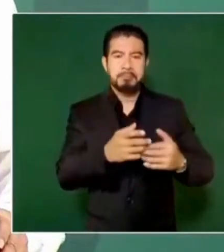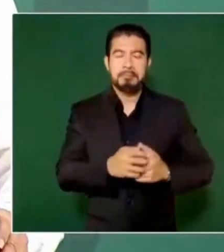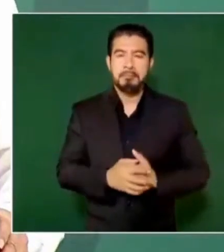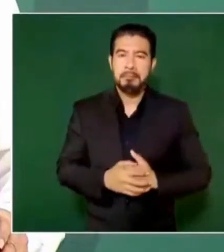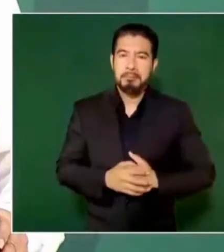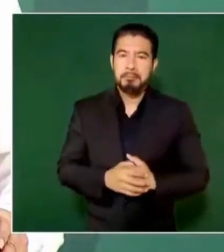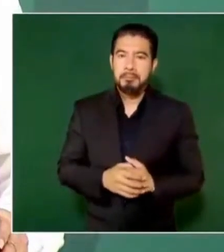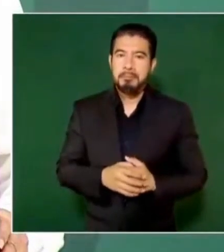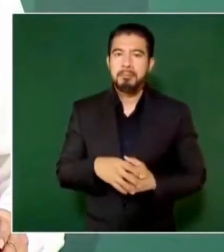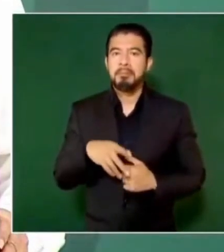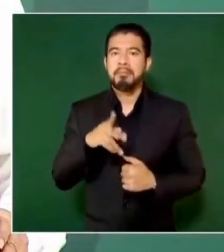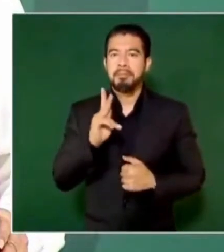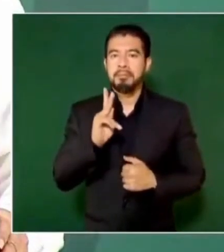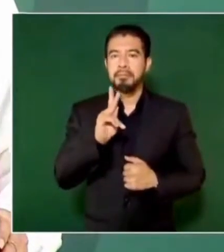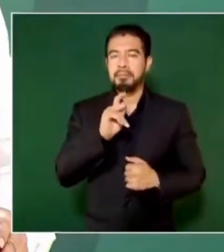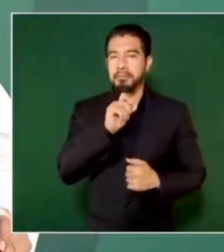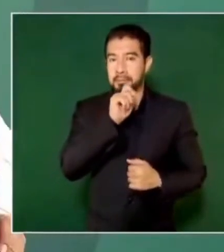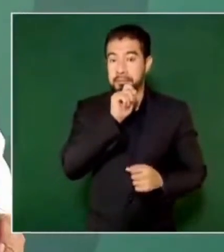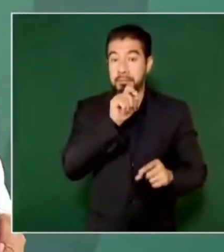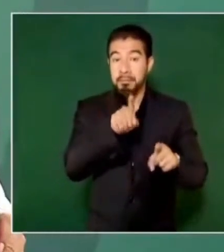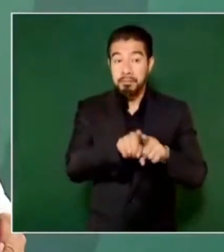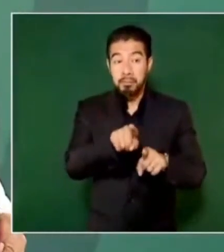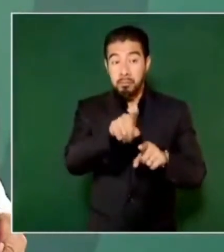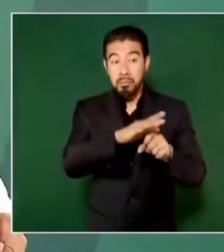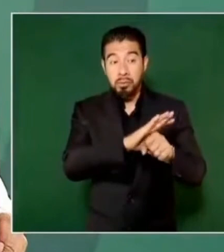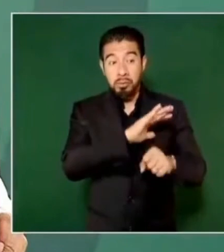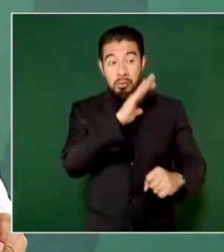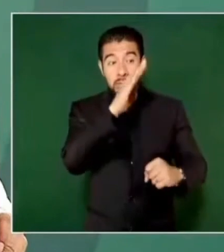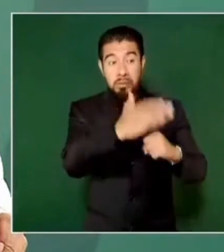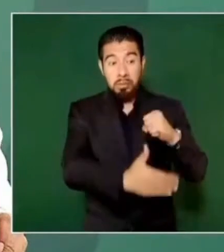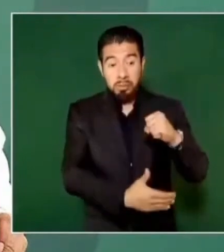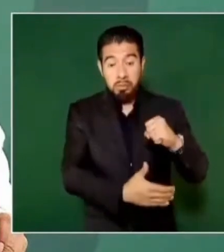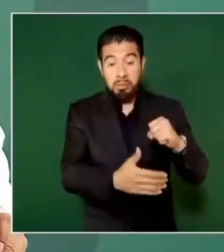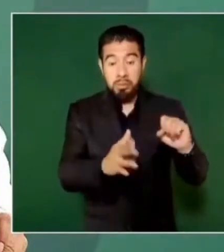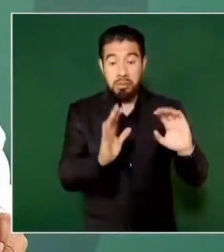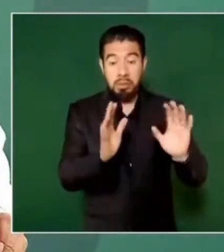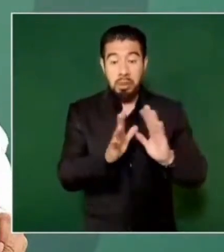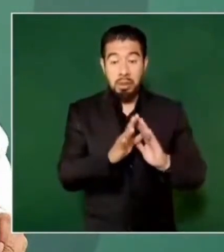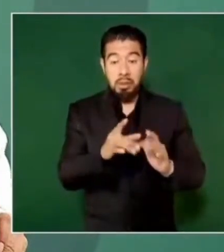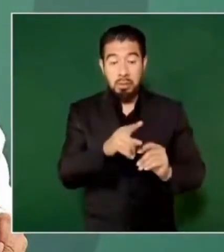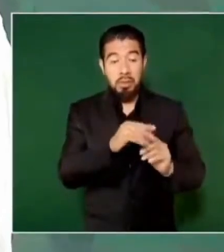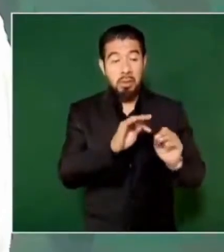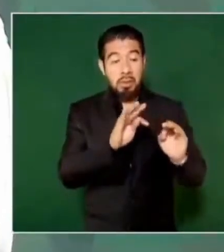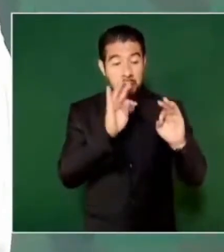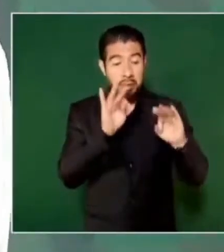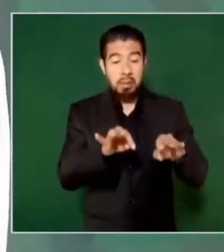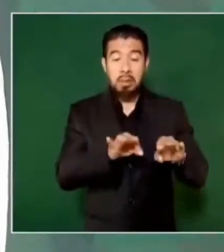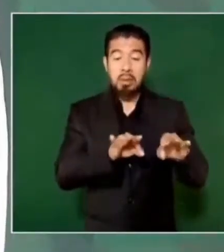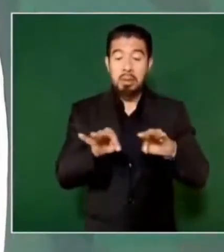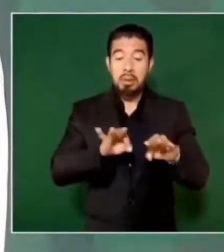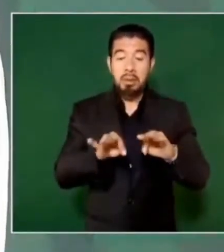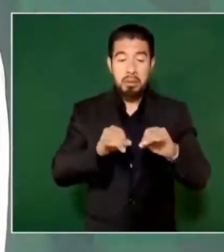pero además, cuando termines, vas a tener garantizado tu trabajo